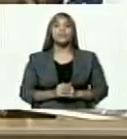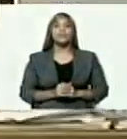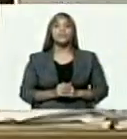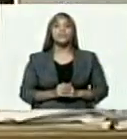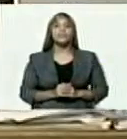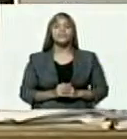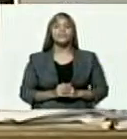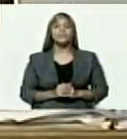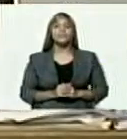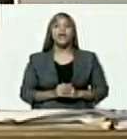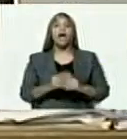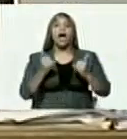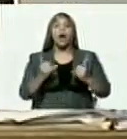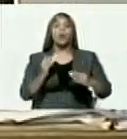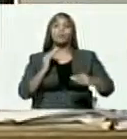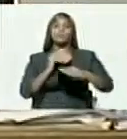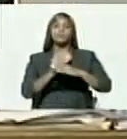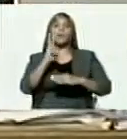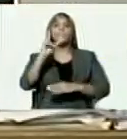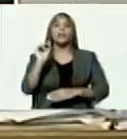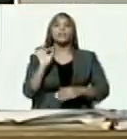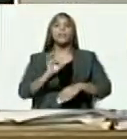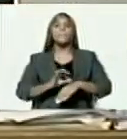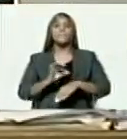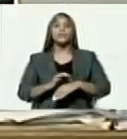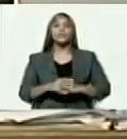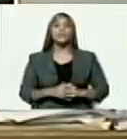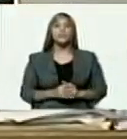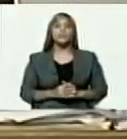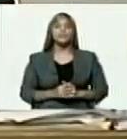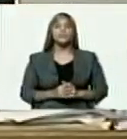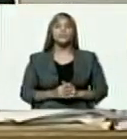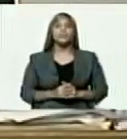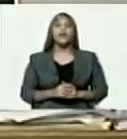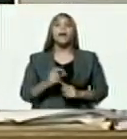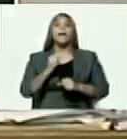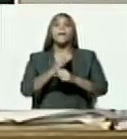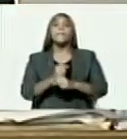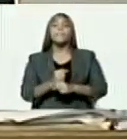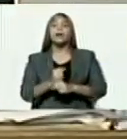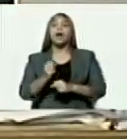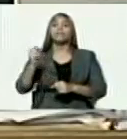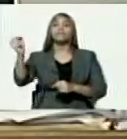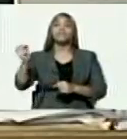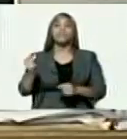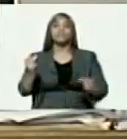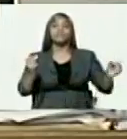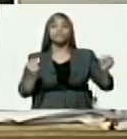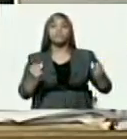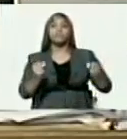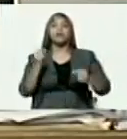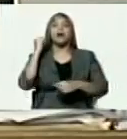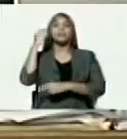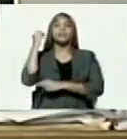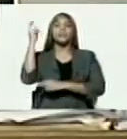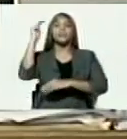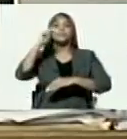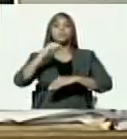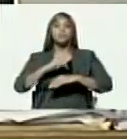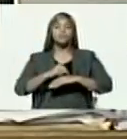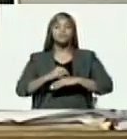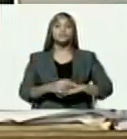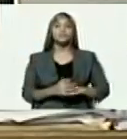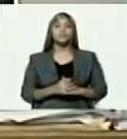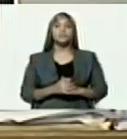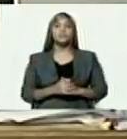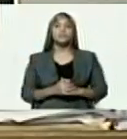entra en receso de 20 minutos. Mientras son traídos a este recinto del hemiciclo de